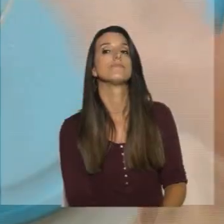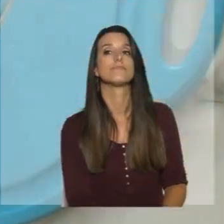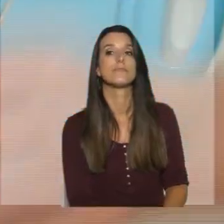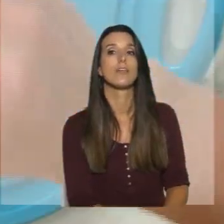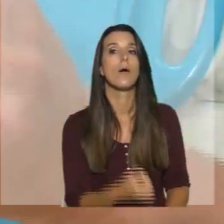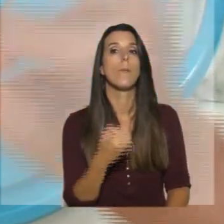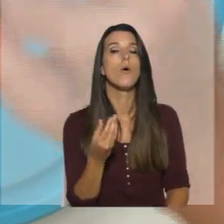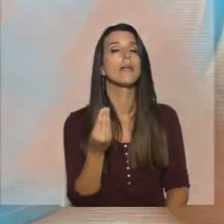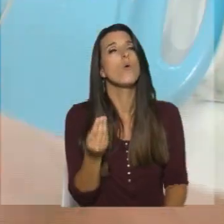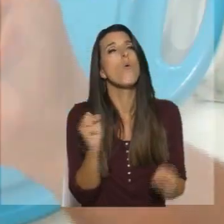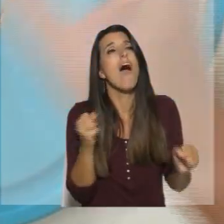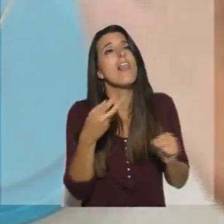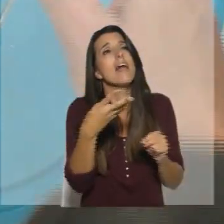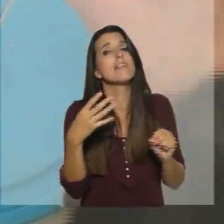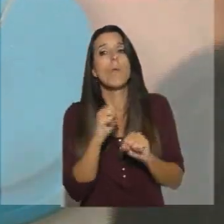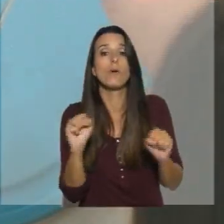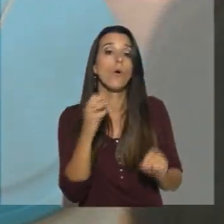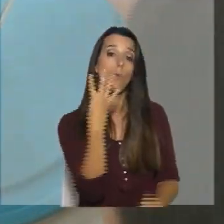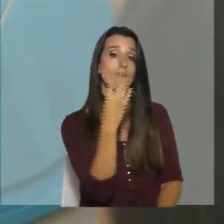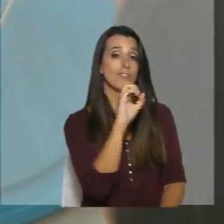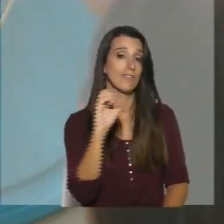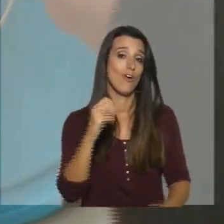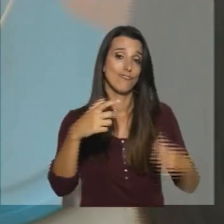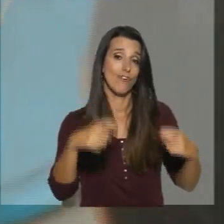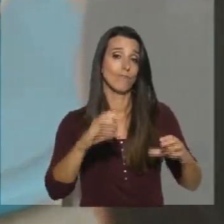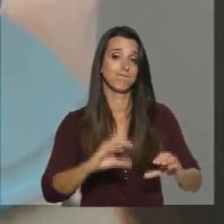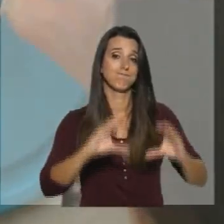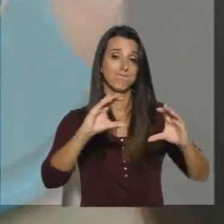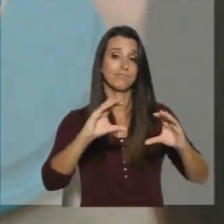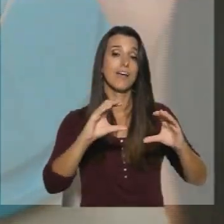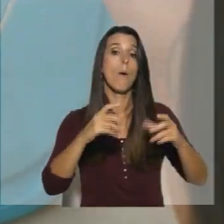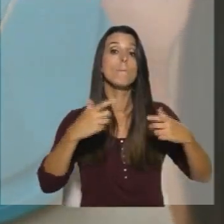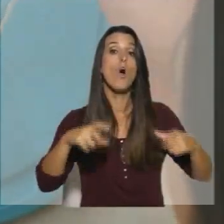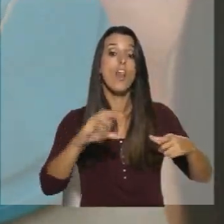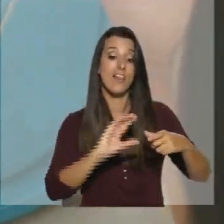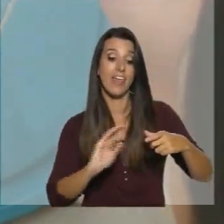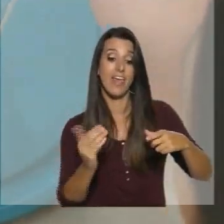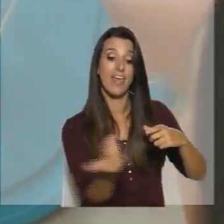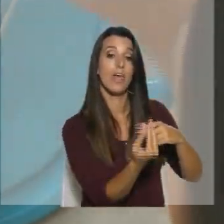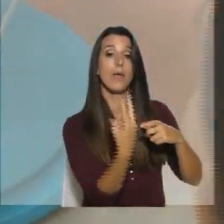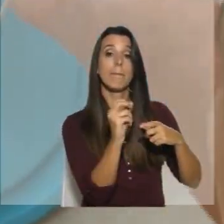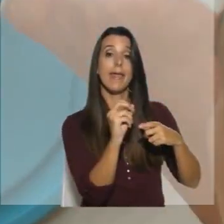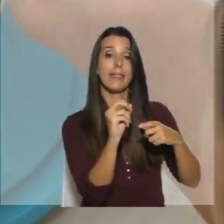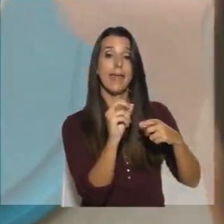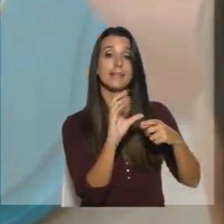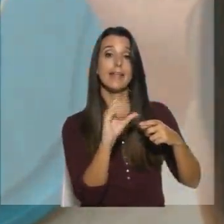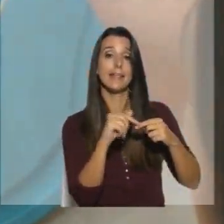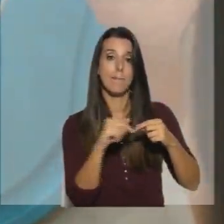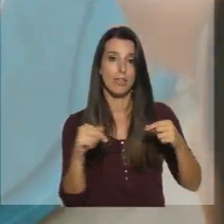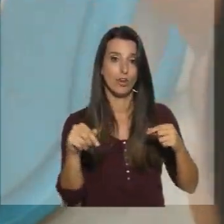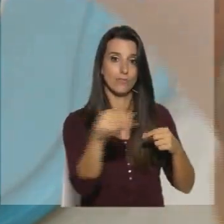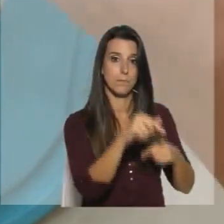Porque si no, ¿y qué harina puedo usar? Pues esa, 4 ceros. 4 ceros y un molde de 20 centímetros. Perfecto. Lo vas a ir mezclando bien.